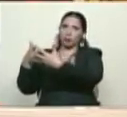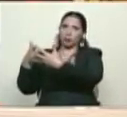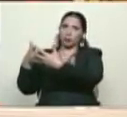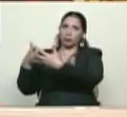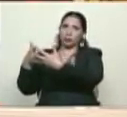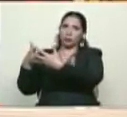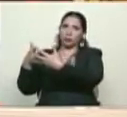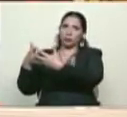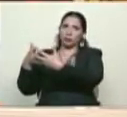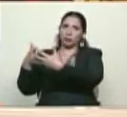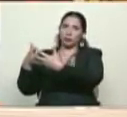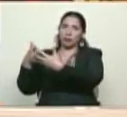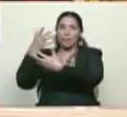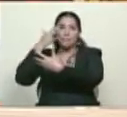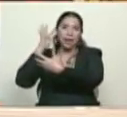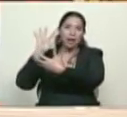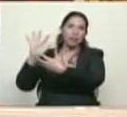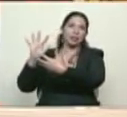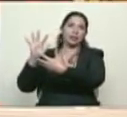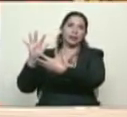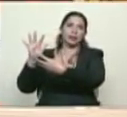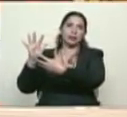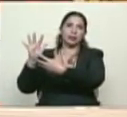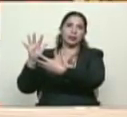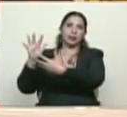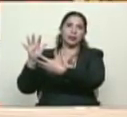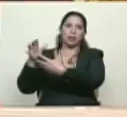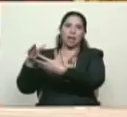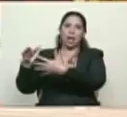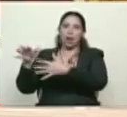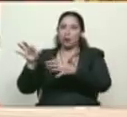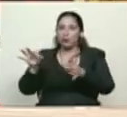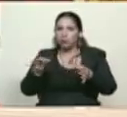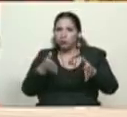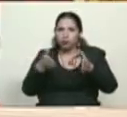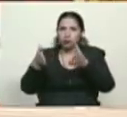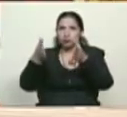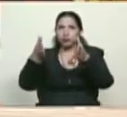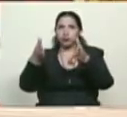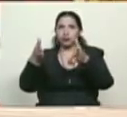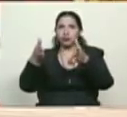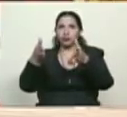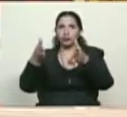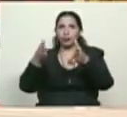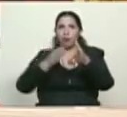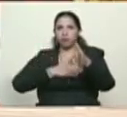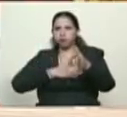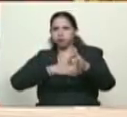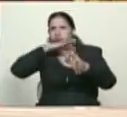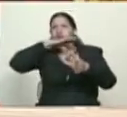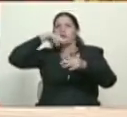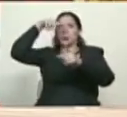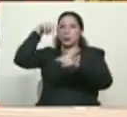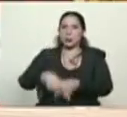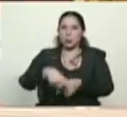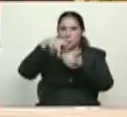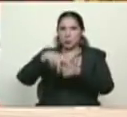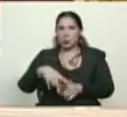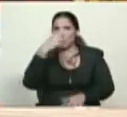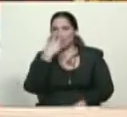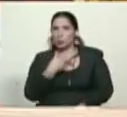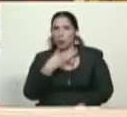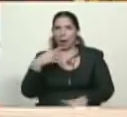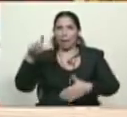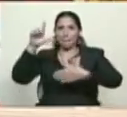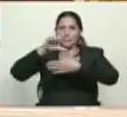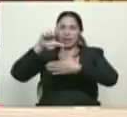Norteamérica parecen destinados por la Providencia a plagar de y al América en